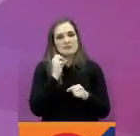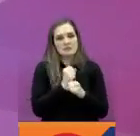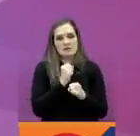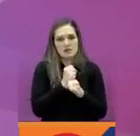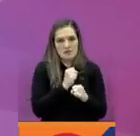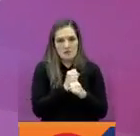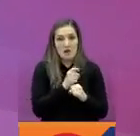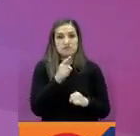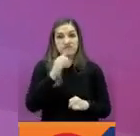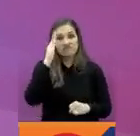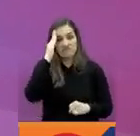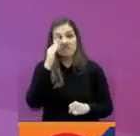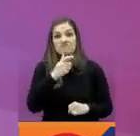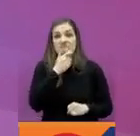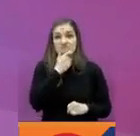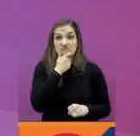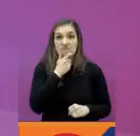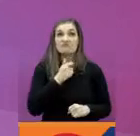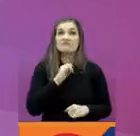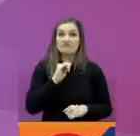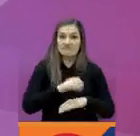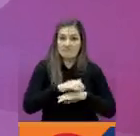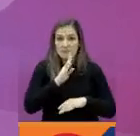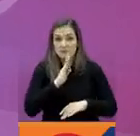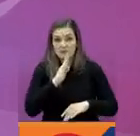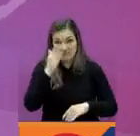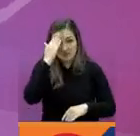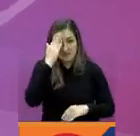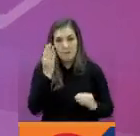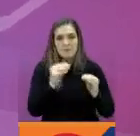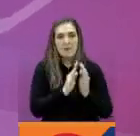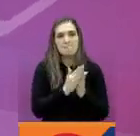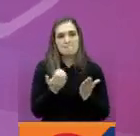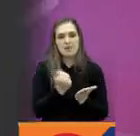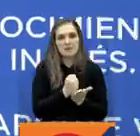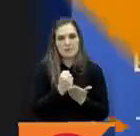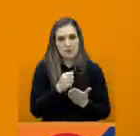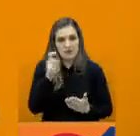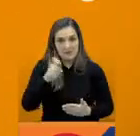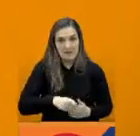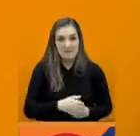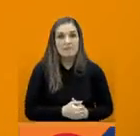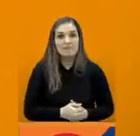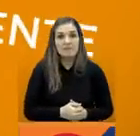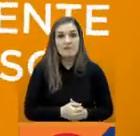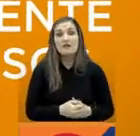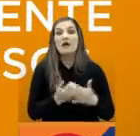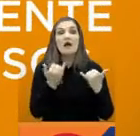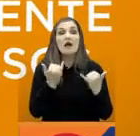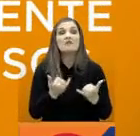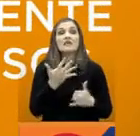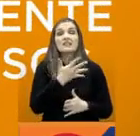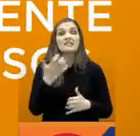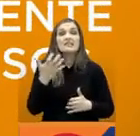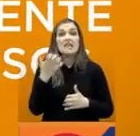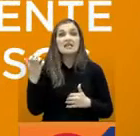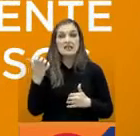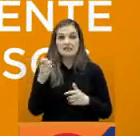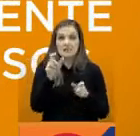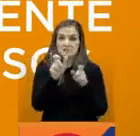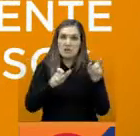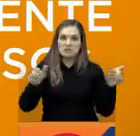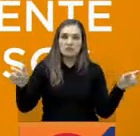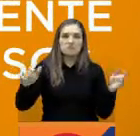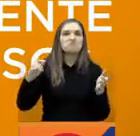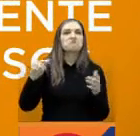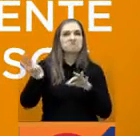laboral, tener conocimientos básicos del idioma inglés y contar con pasaporte vigente. Atentos porque son 500 vacantes, con un contrato a